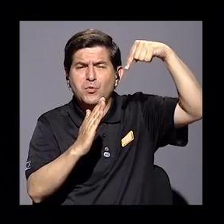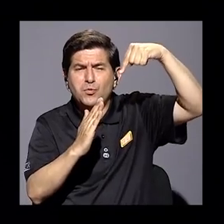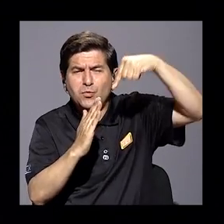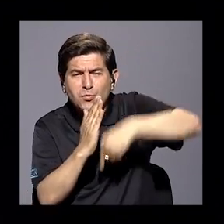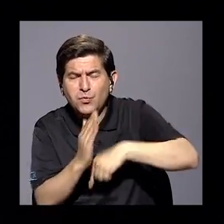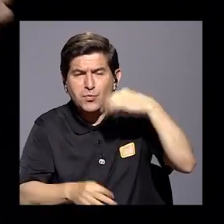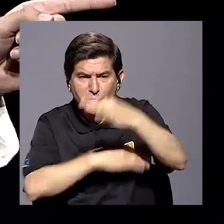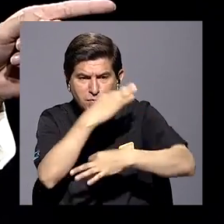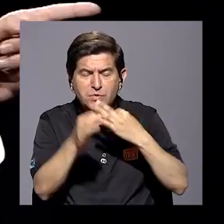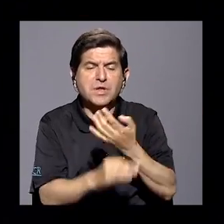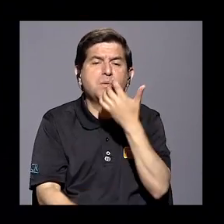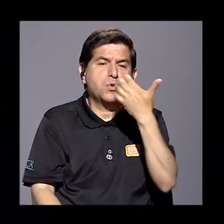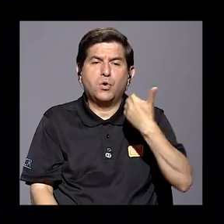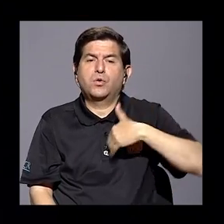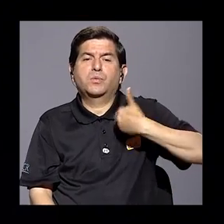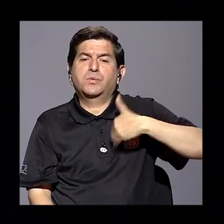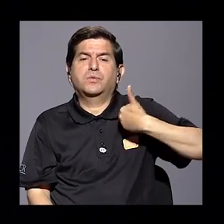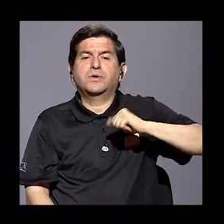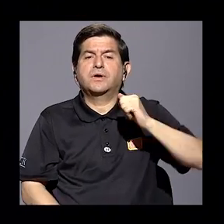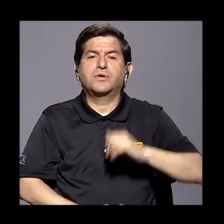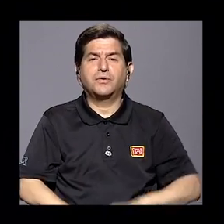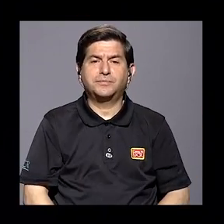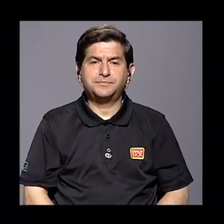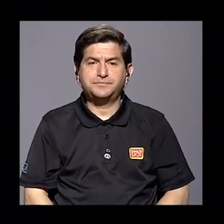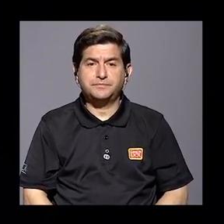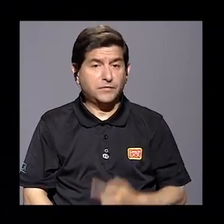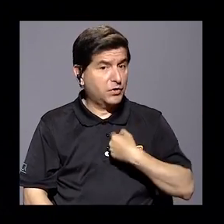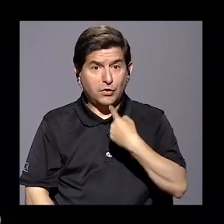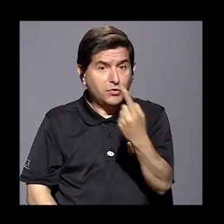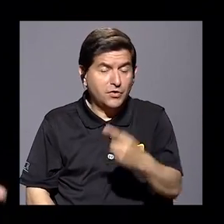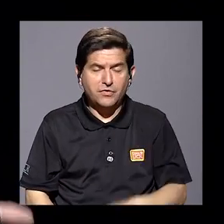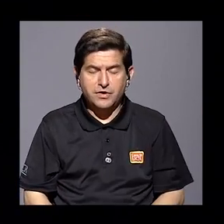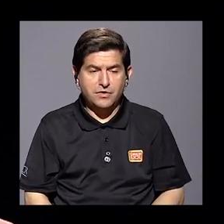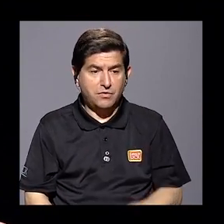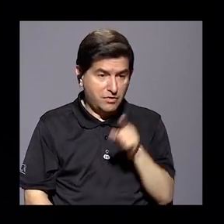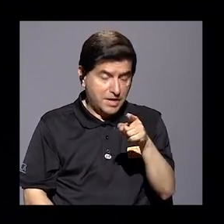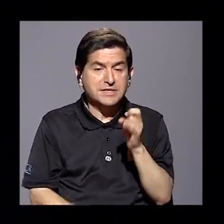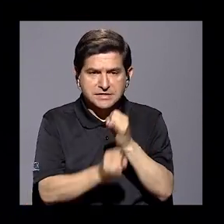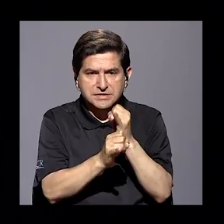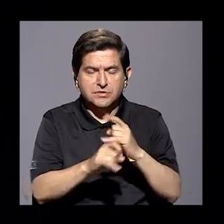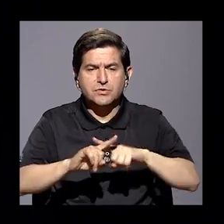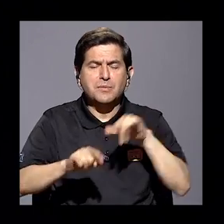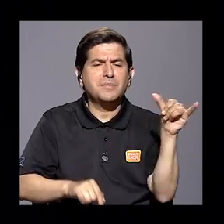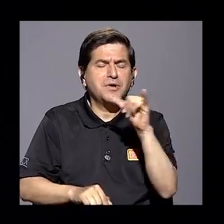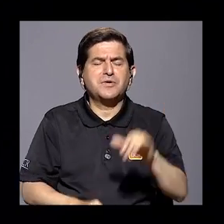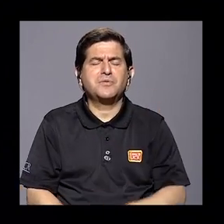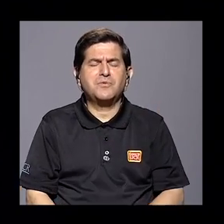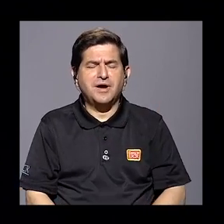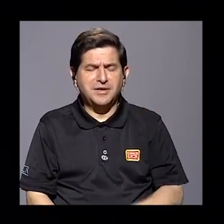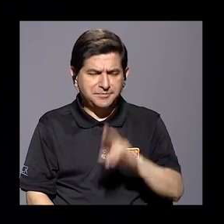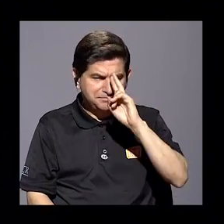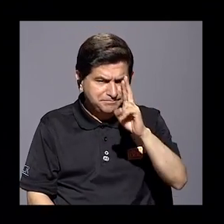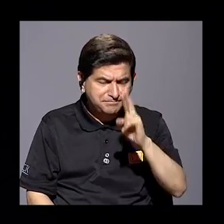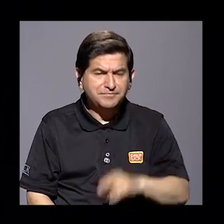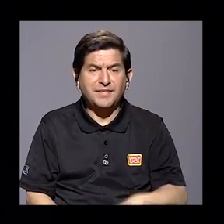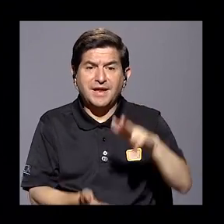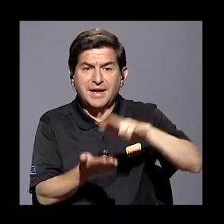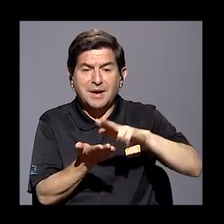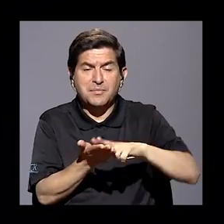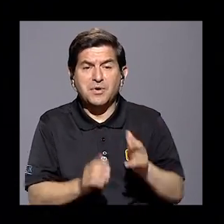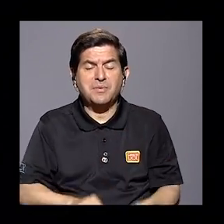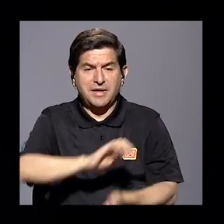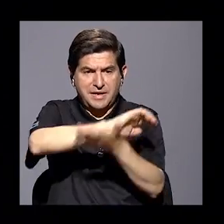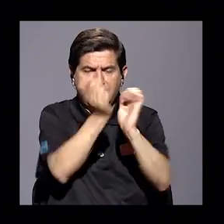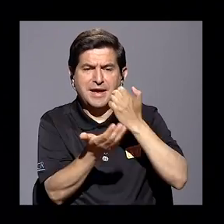profundizaba ese tipo de privilegios precisamente eso no lo dije yo lo dijo el icefi pero además el mismo isaf y reconoce que la aprobación